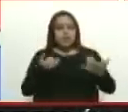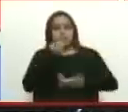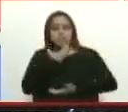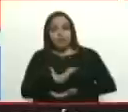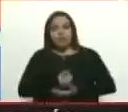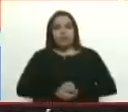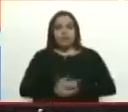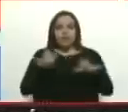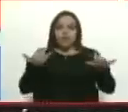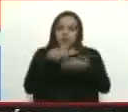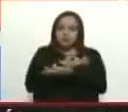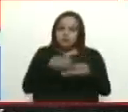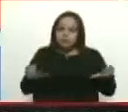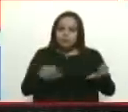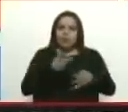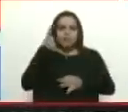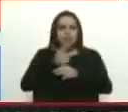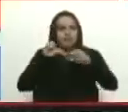ya son extraordinarias,